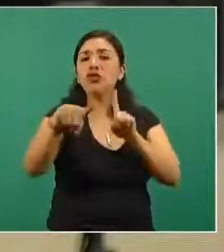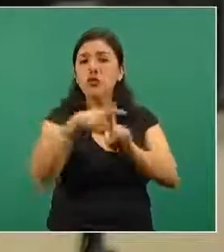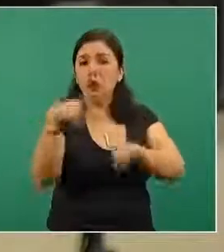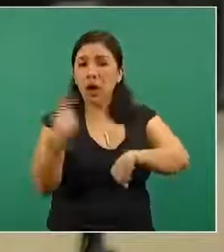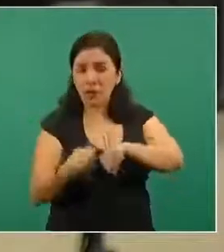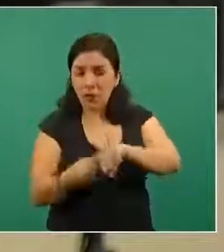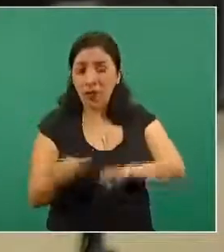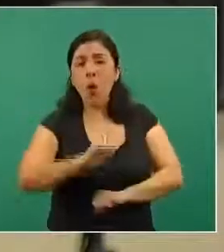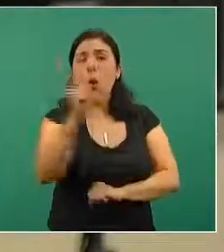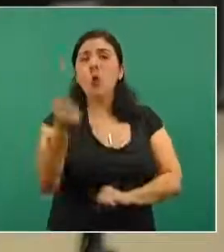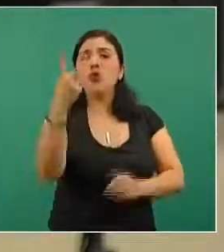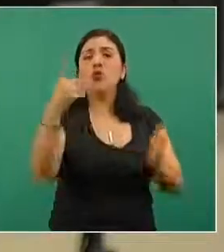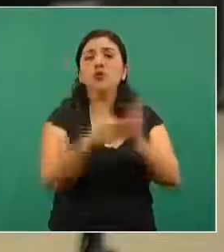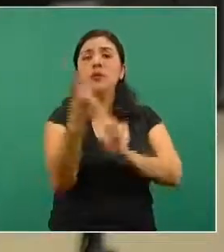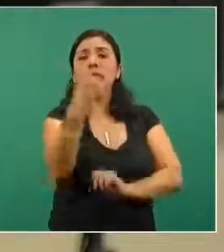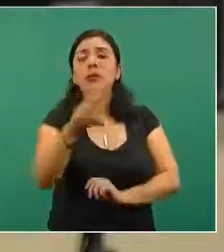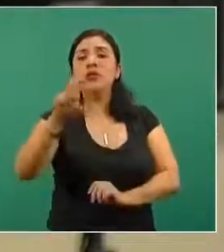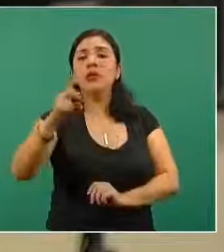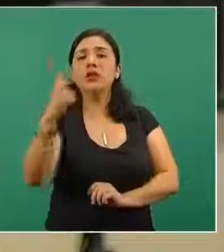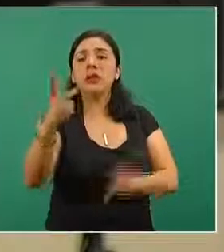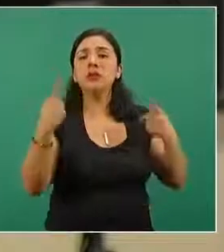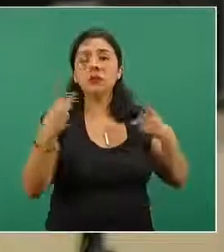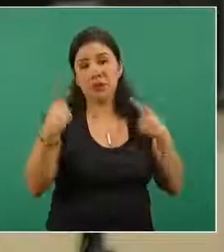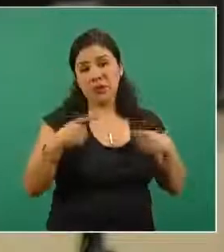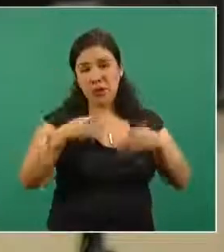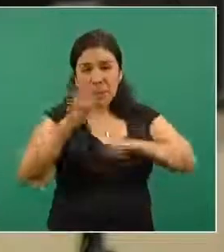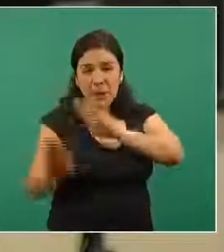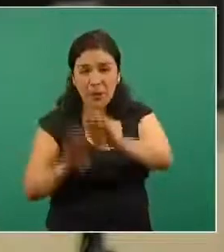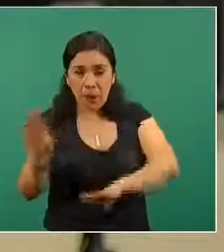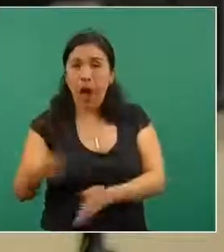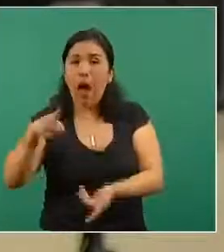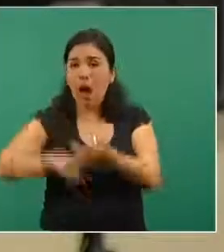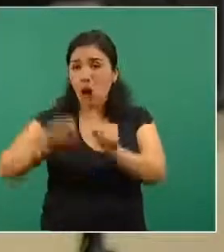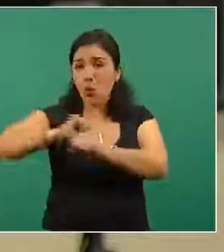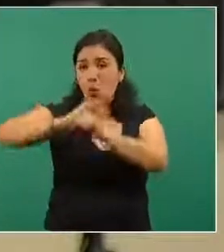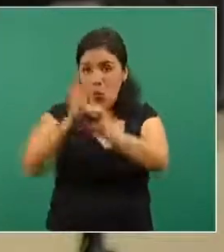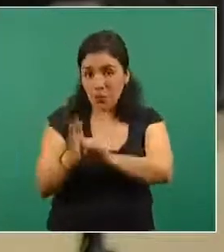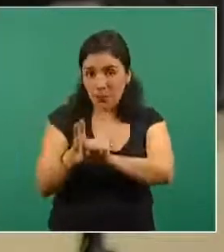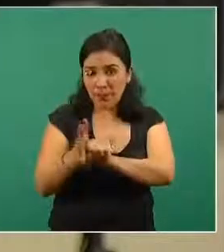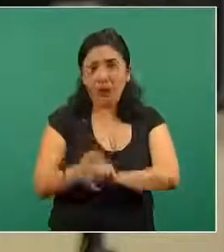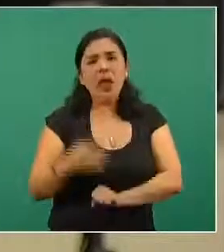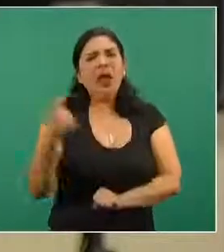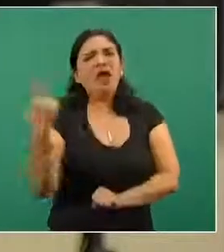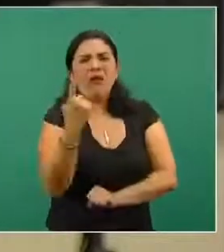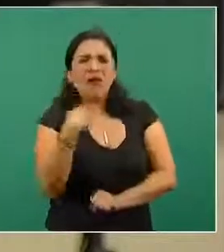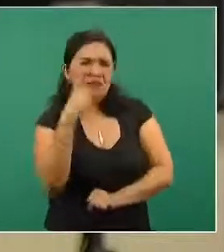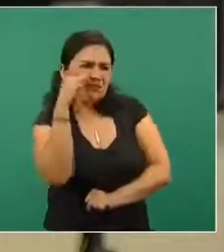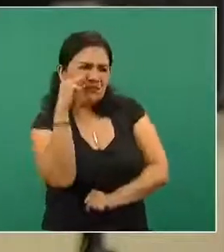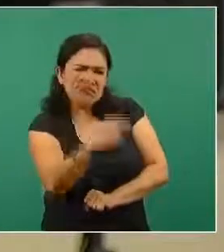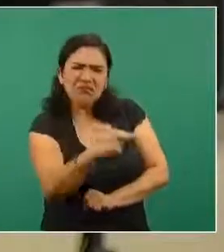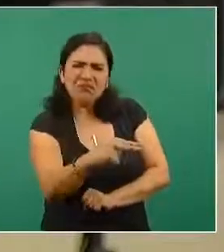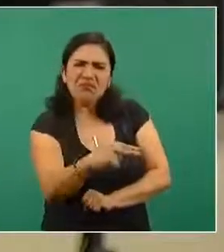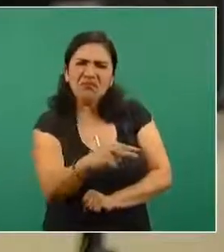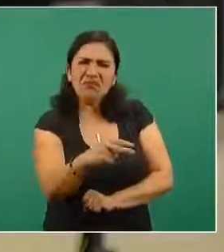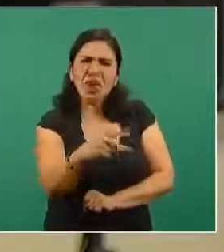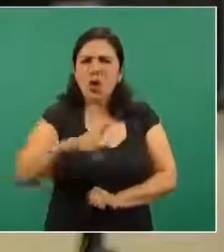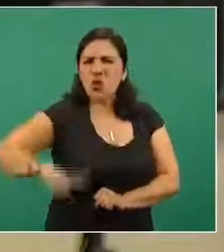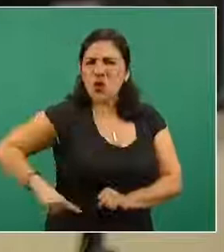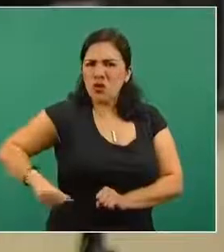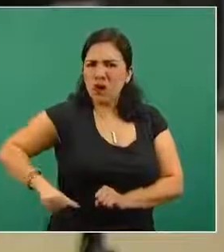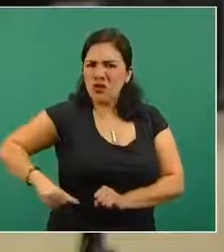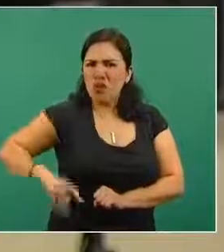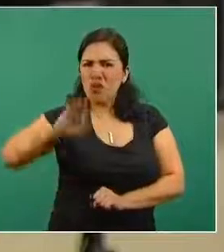y 2.133 fallecimientos por COVID-19, mientras que los datos emitidos por el